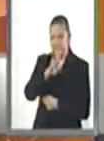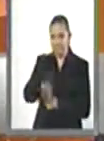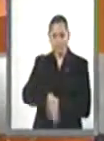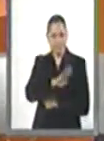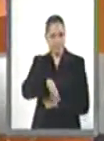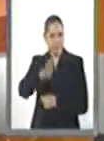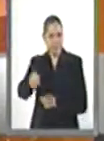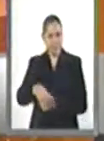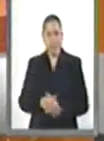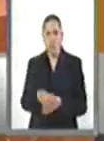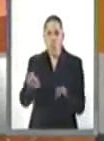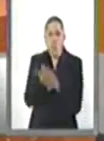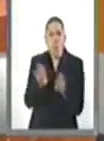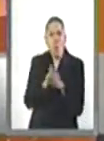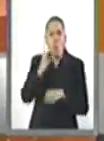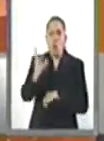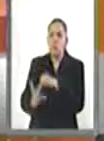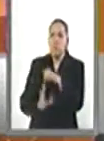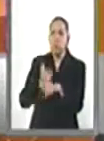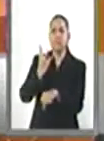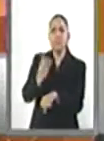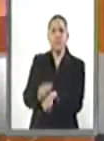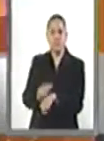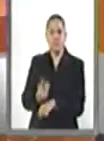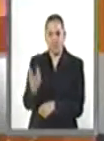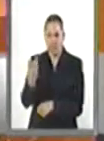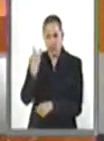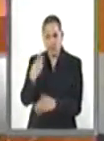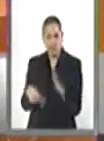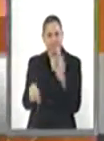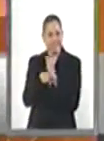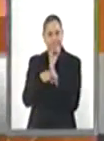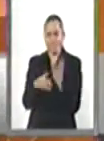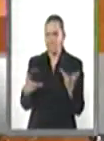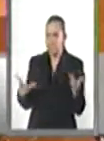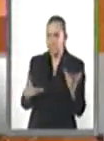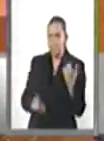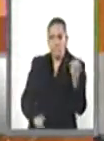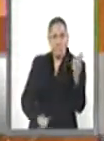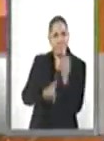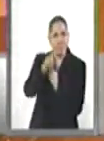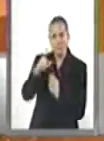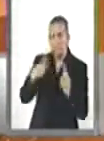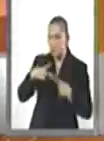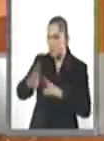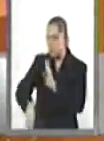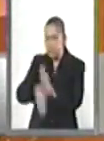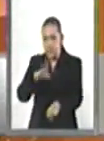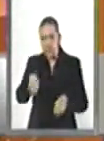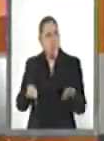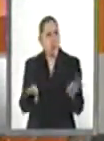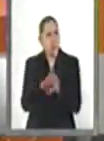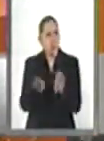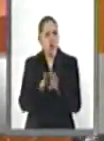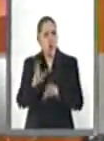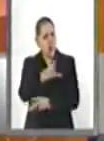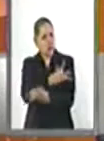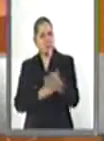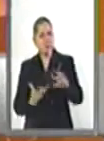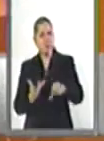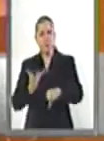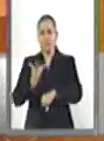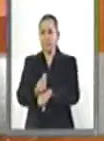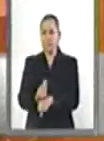o compensar a las víctimas de estos acontecimientos. No podemos permitir que ocurra